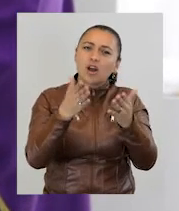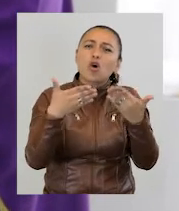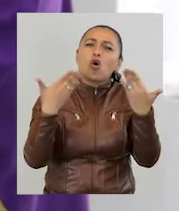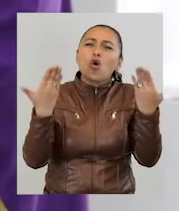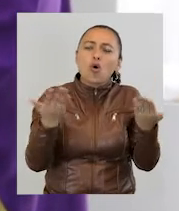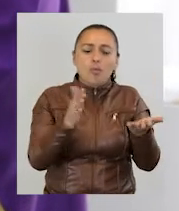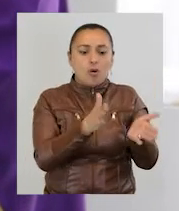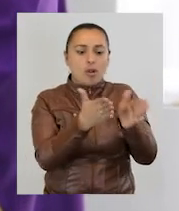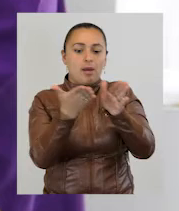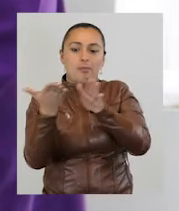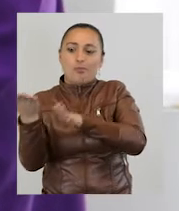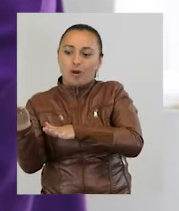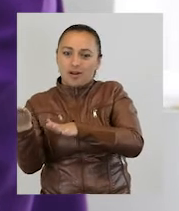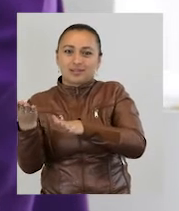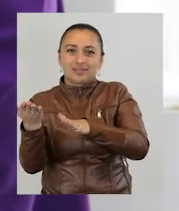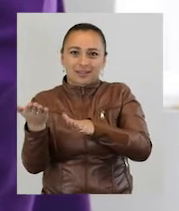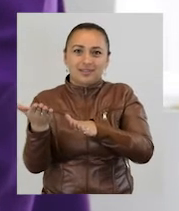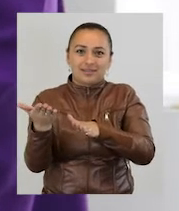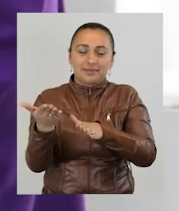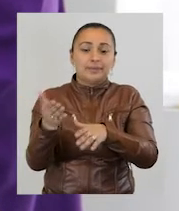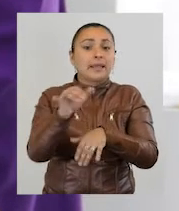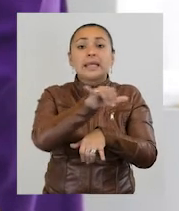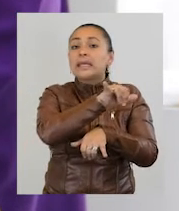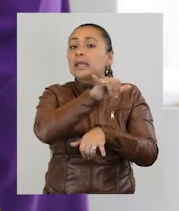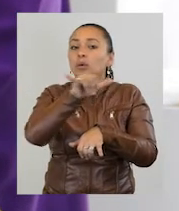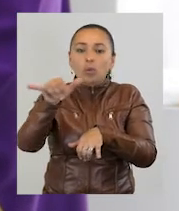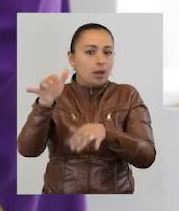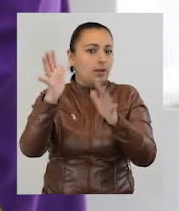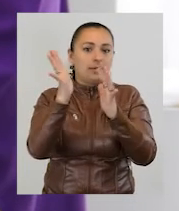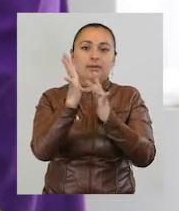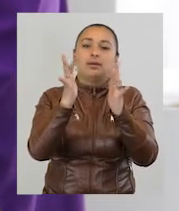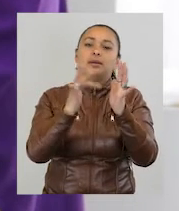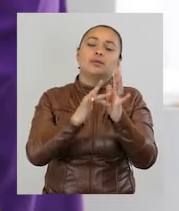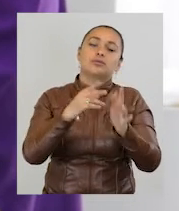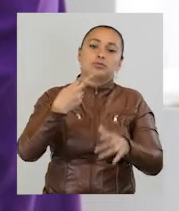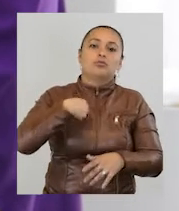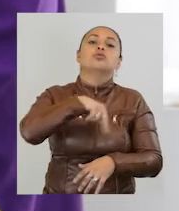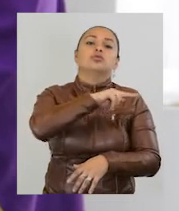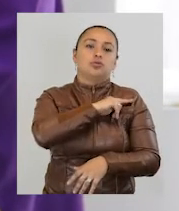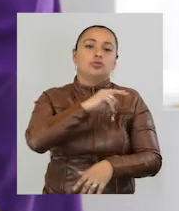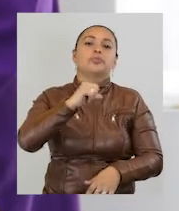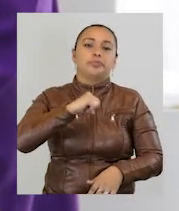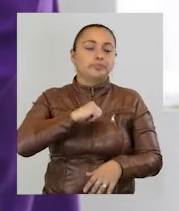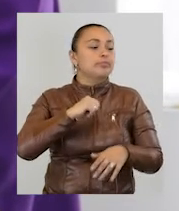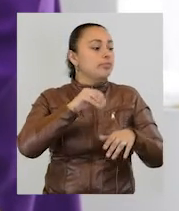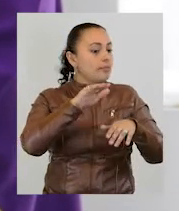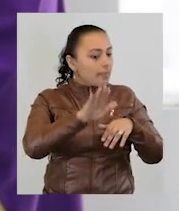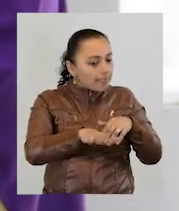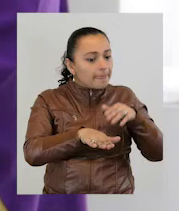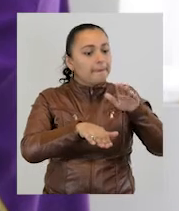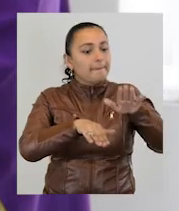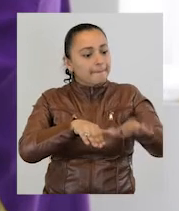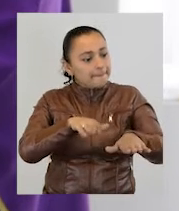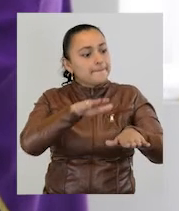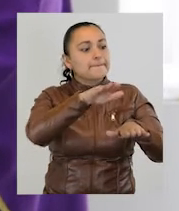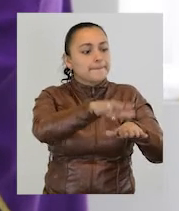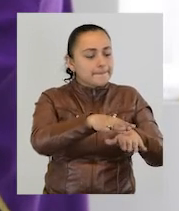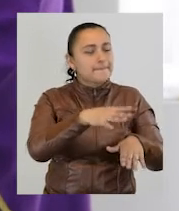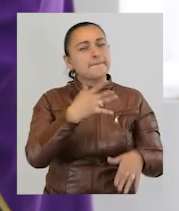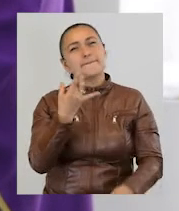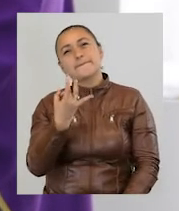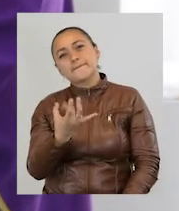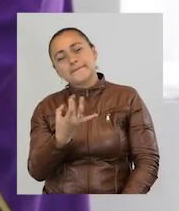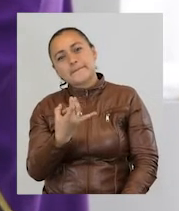de la muerte y de lo que le espera en Jerusalén. Al igual que Jesús, nosotros tenemos un camino